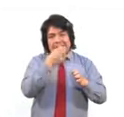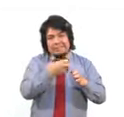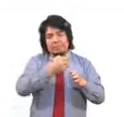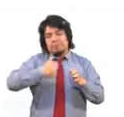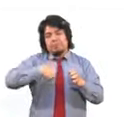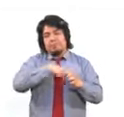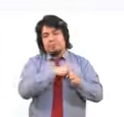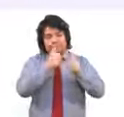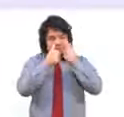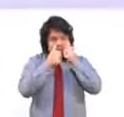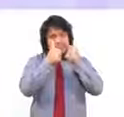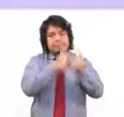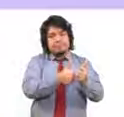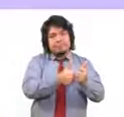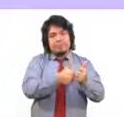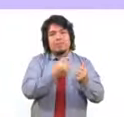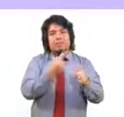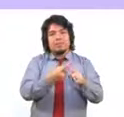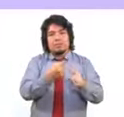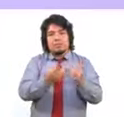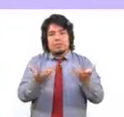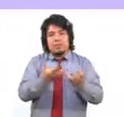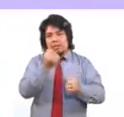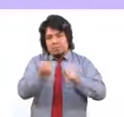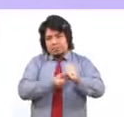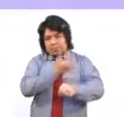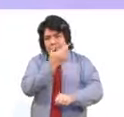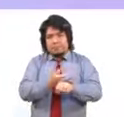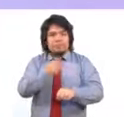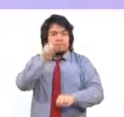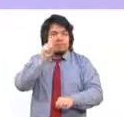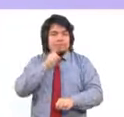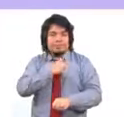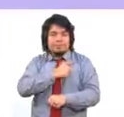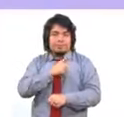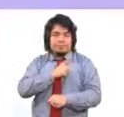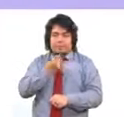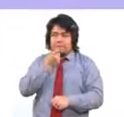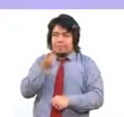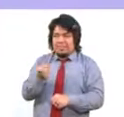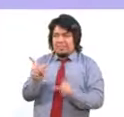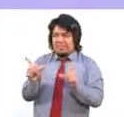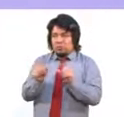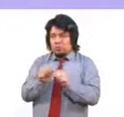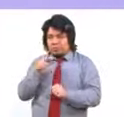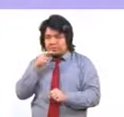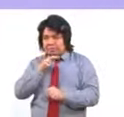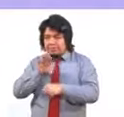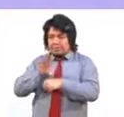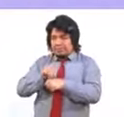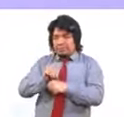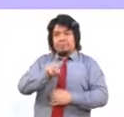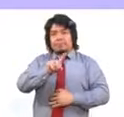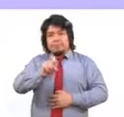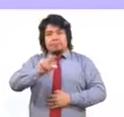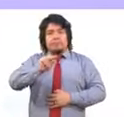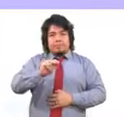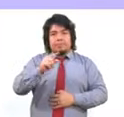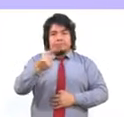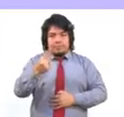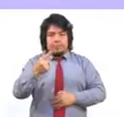en especial la Secretaría de las Mujeres. Y si me permiten, yo diría muy rápido que tenemos 181